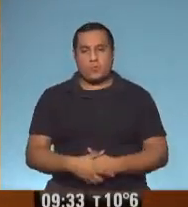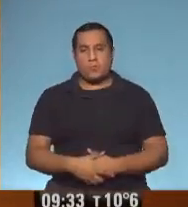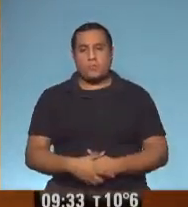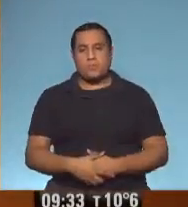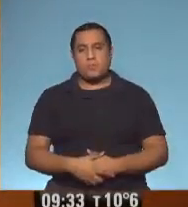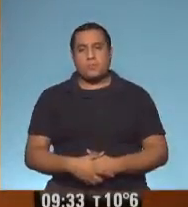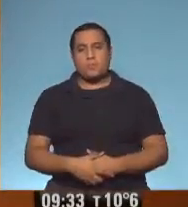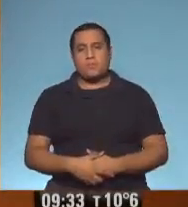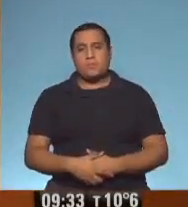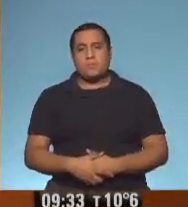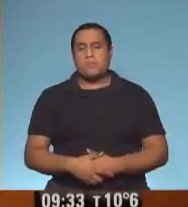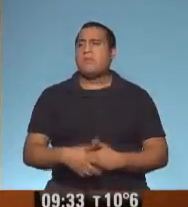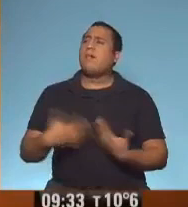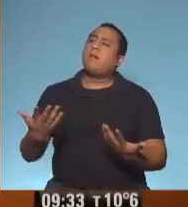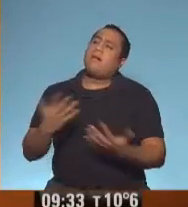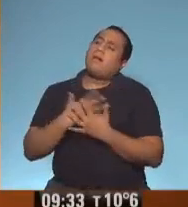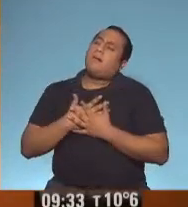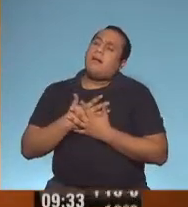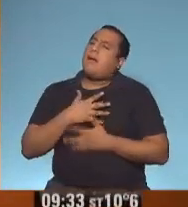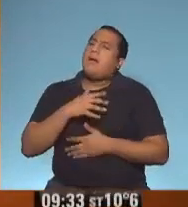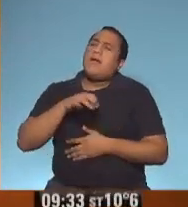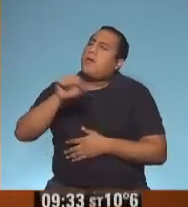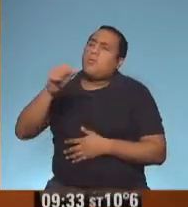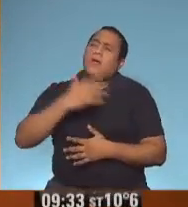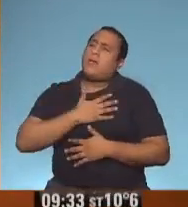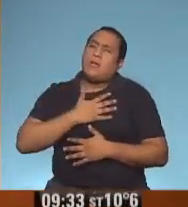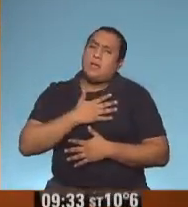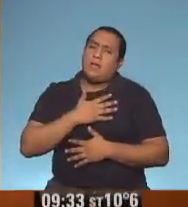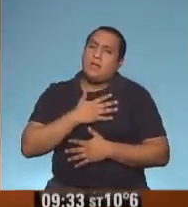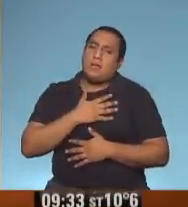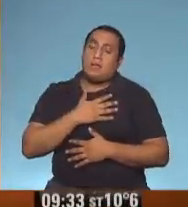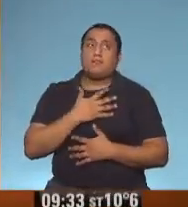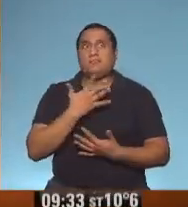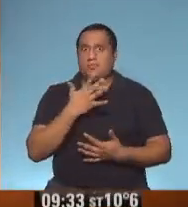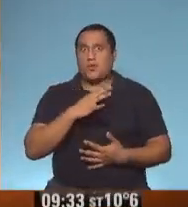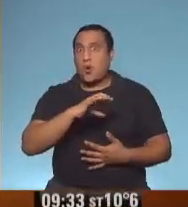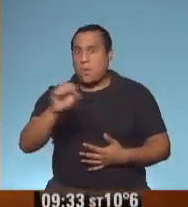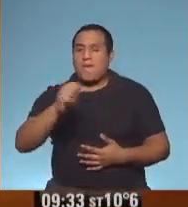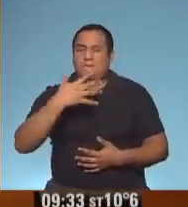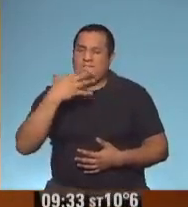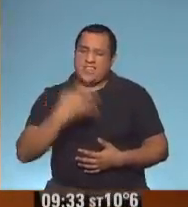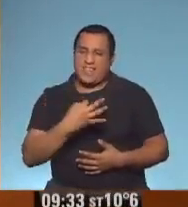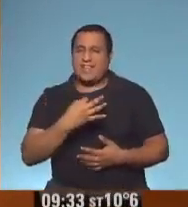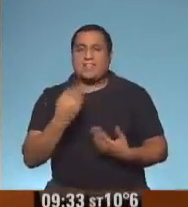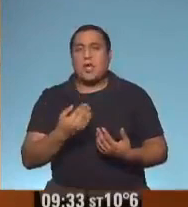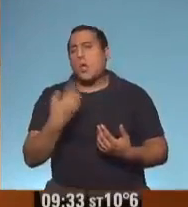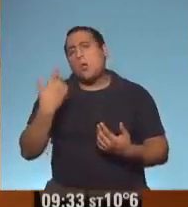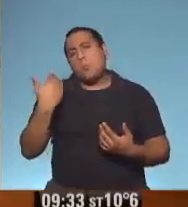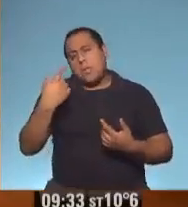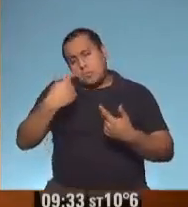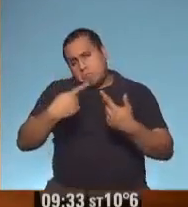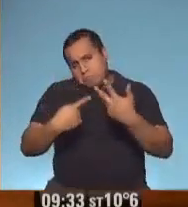¡Bien! ¡Mi héroe! Creo que los héroes reales hacen todo tipo de